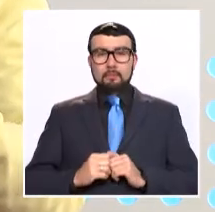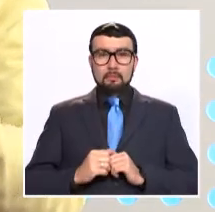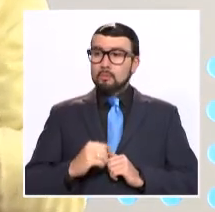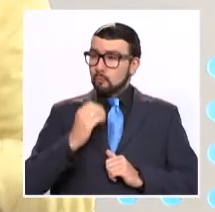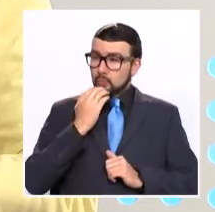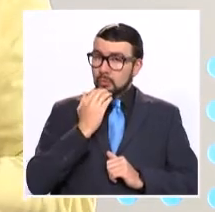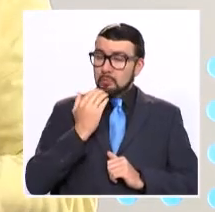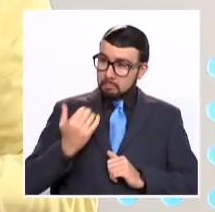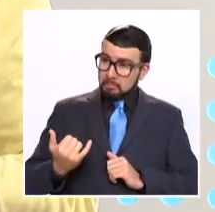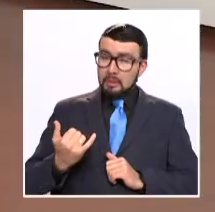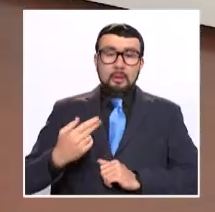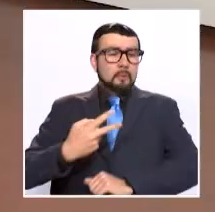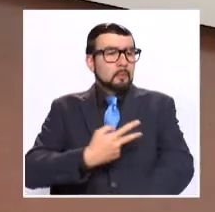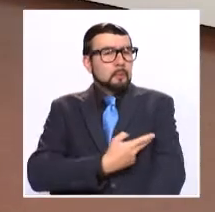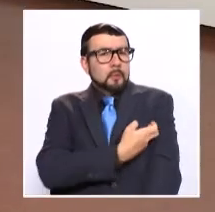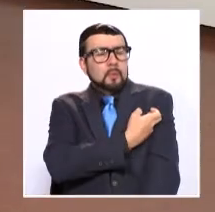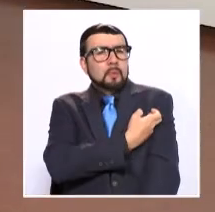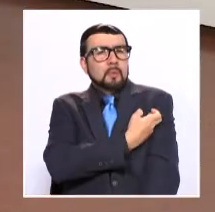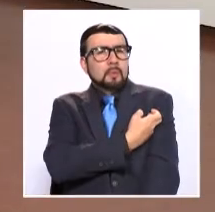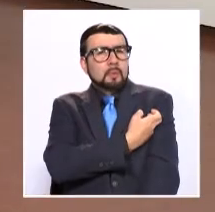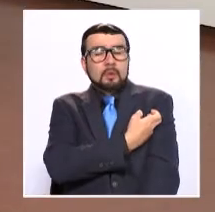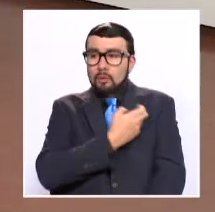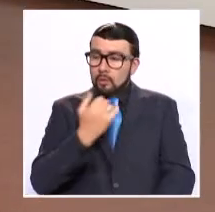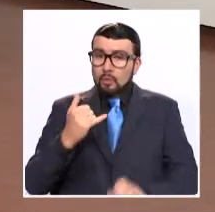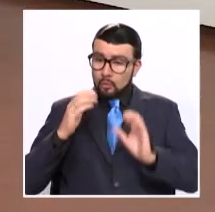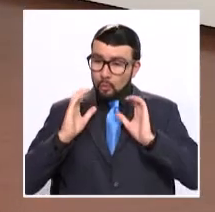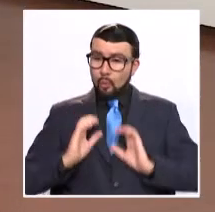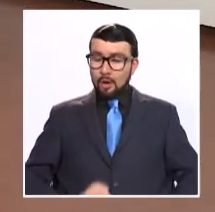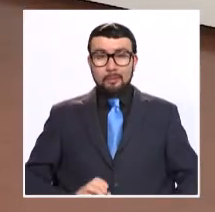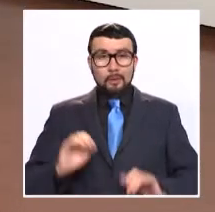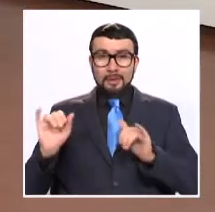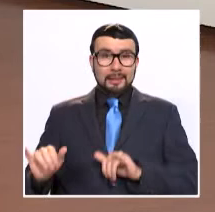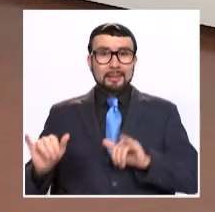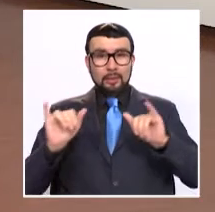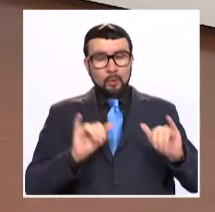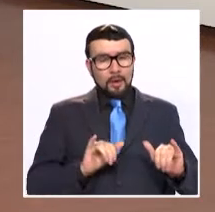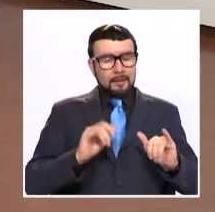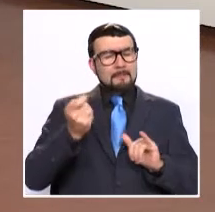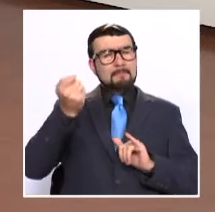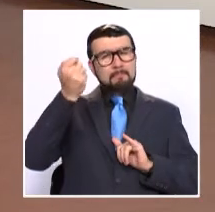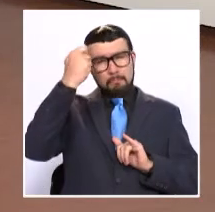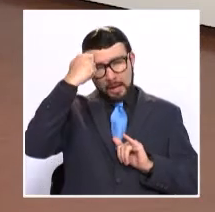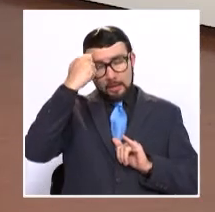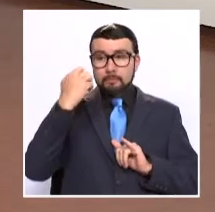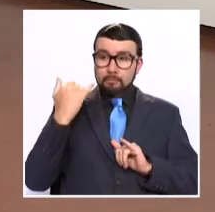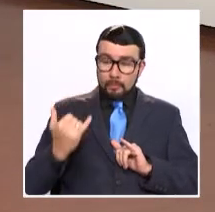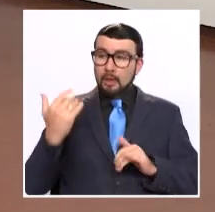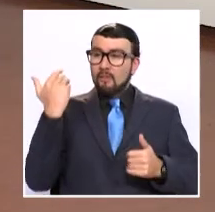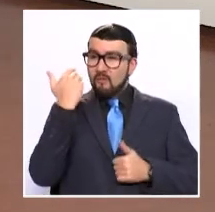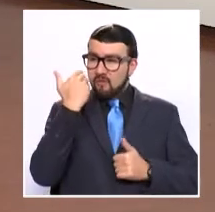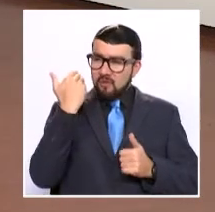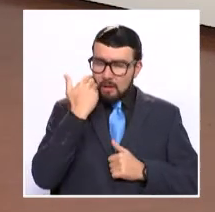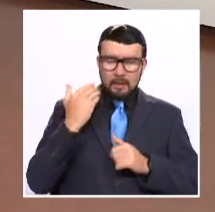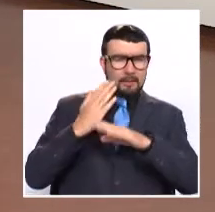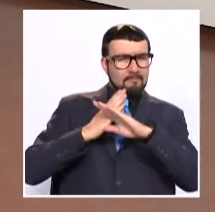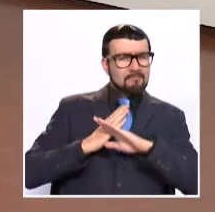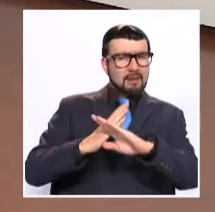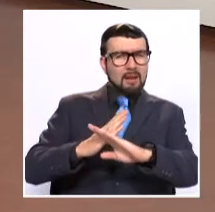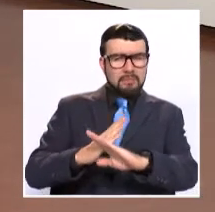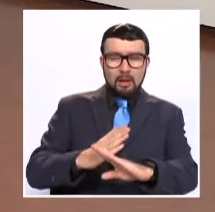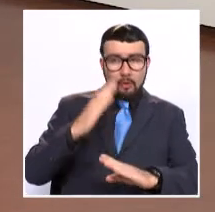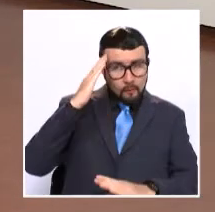uno le aplican una vacuna, ya el cuerpo queda como codificado con esa enfermedad, entre comillas, para que no le